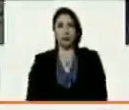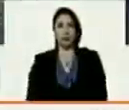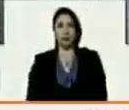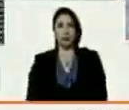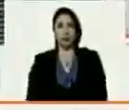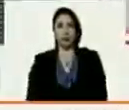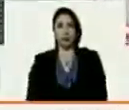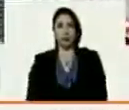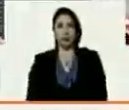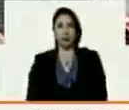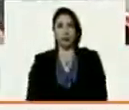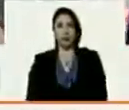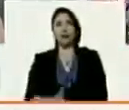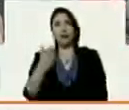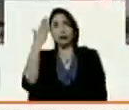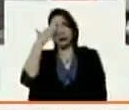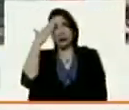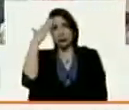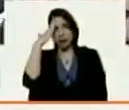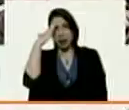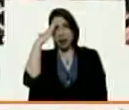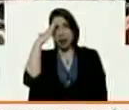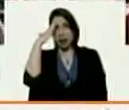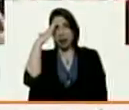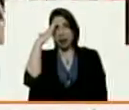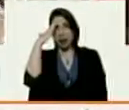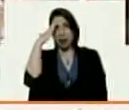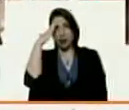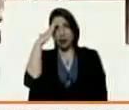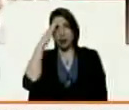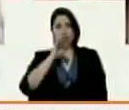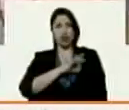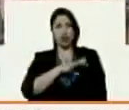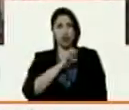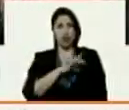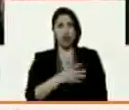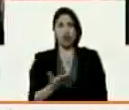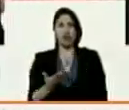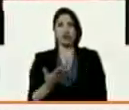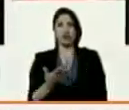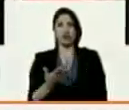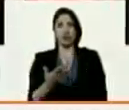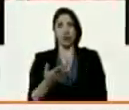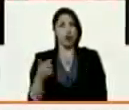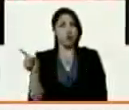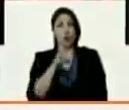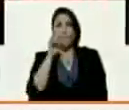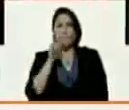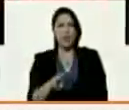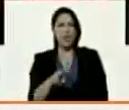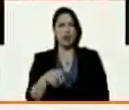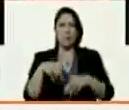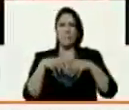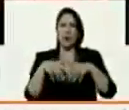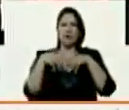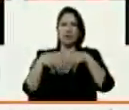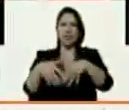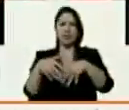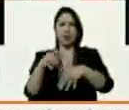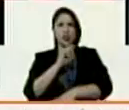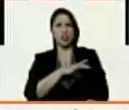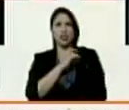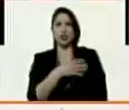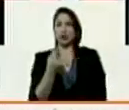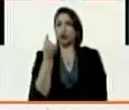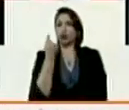Y uno sabe que lo que está ocurriendo en Chile es bueno para el pueblo, porque no ha visto en las manifestaciones chilenas ni una